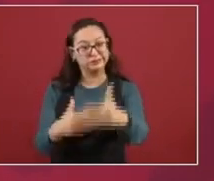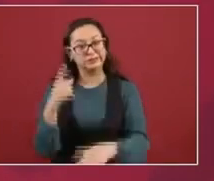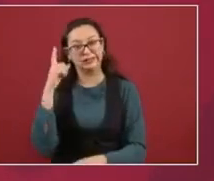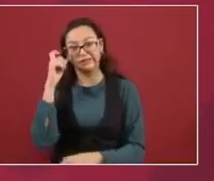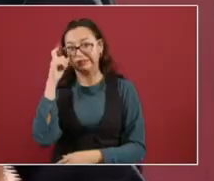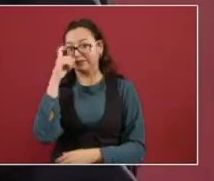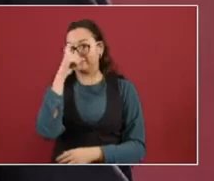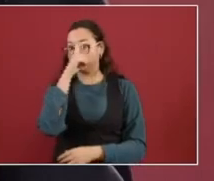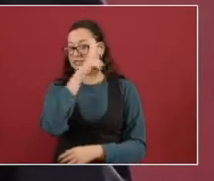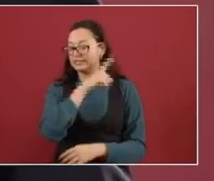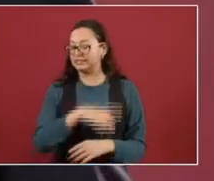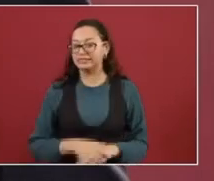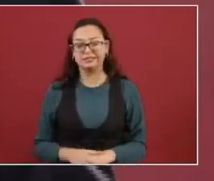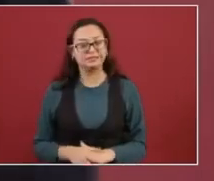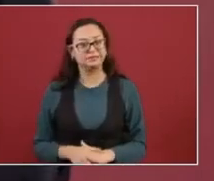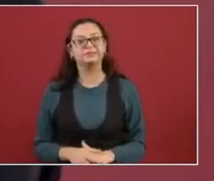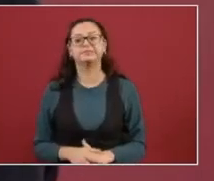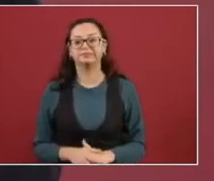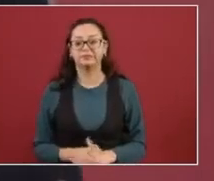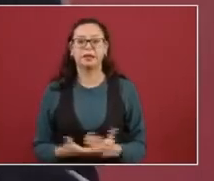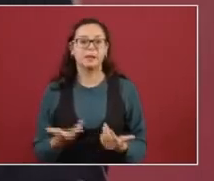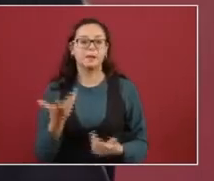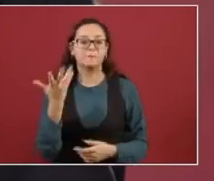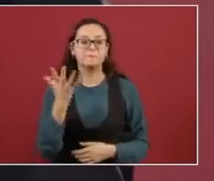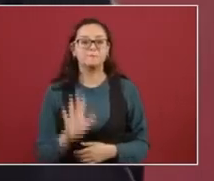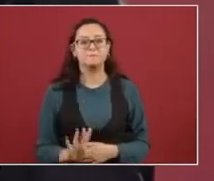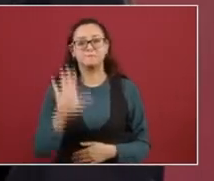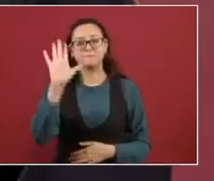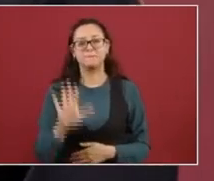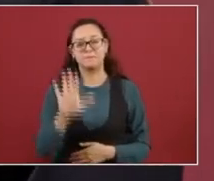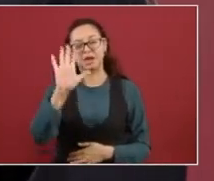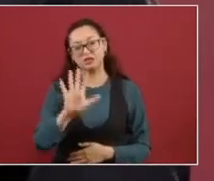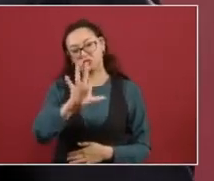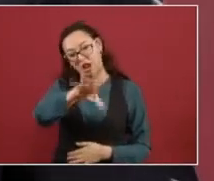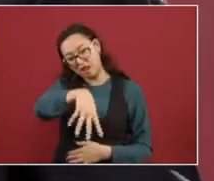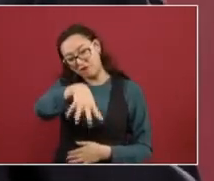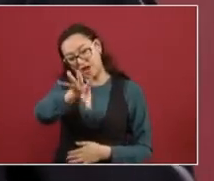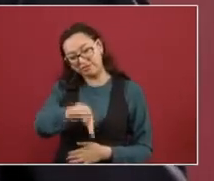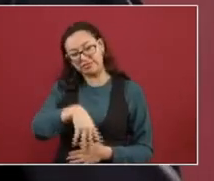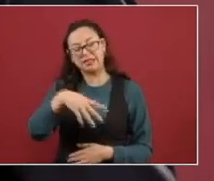Pongo el símil de que es como un elefante reumático,